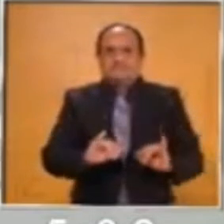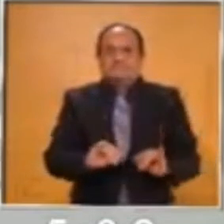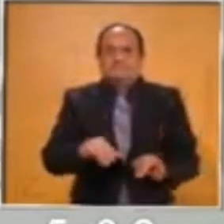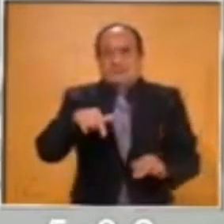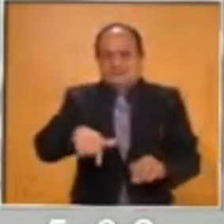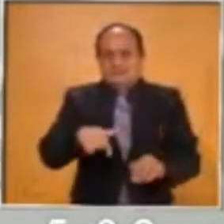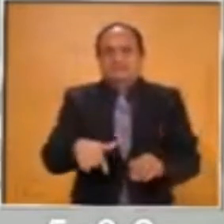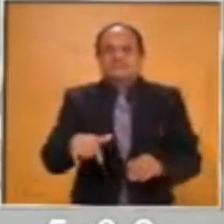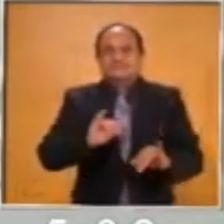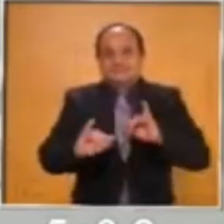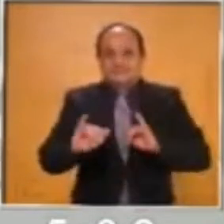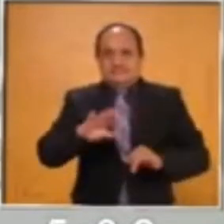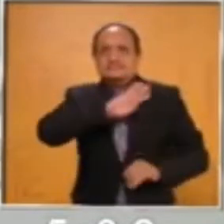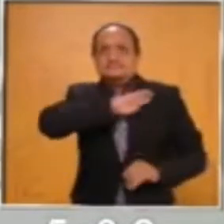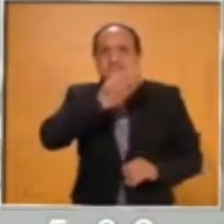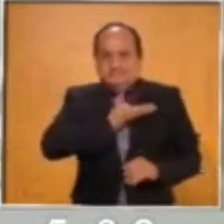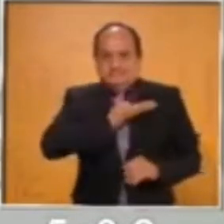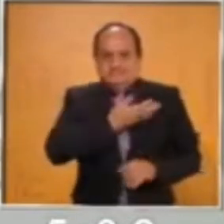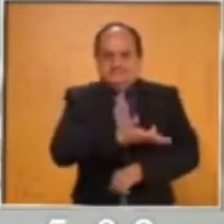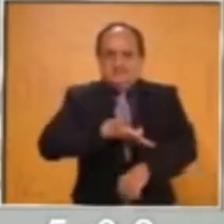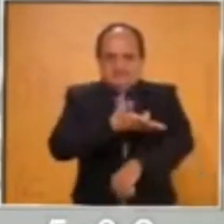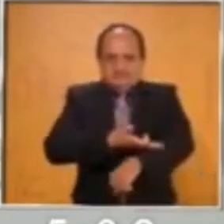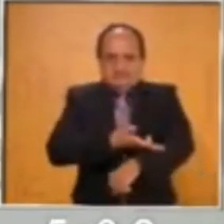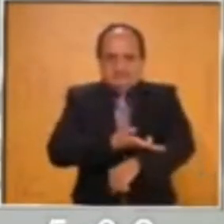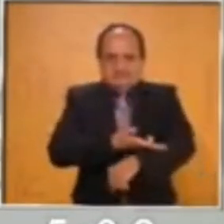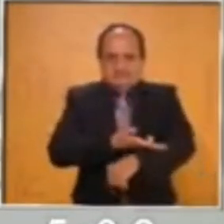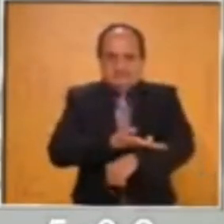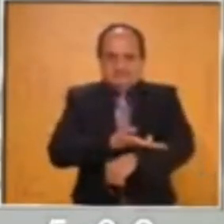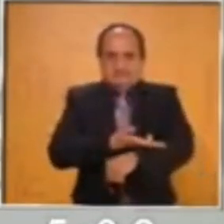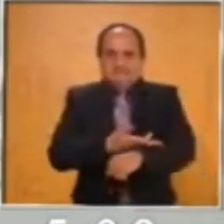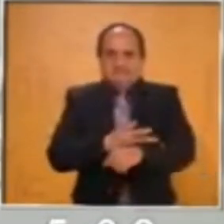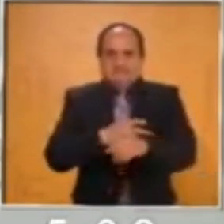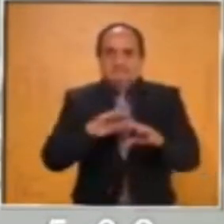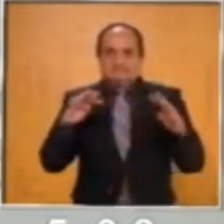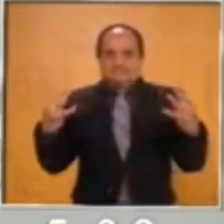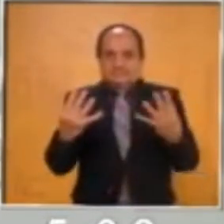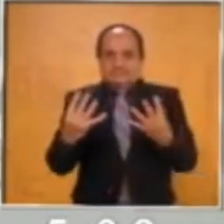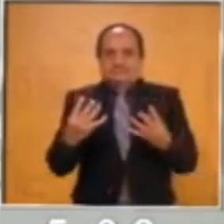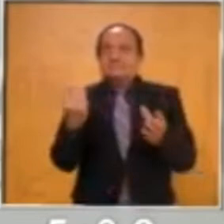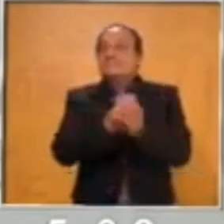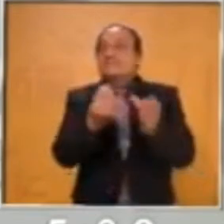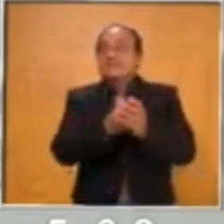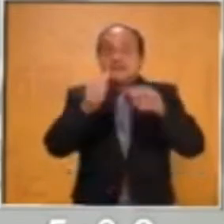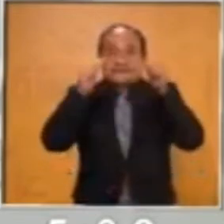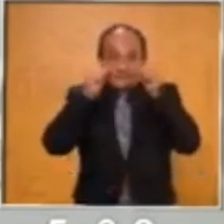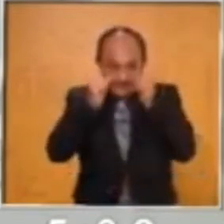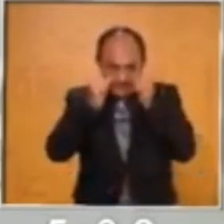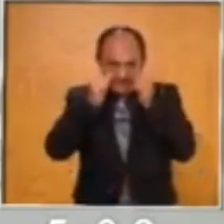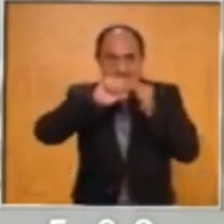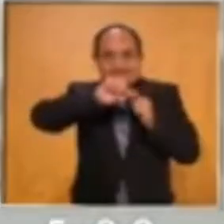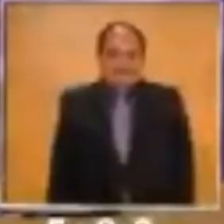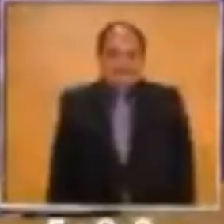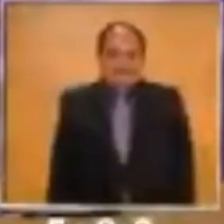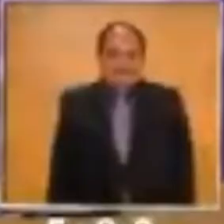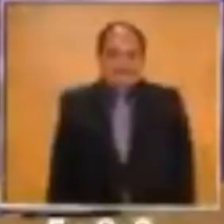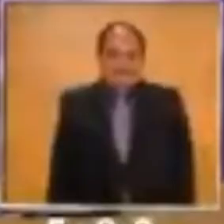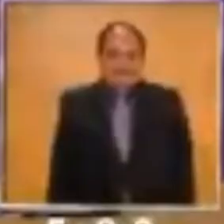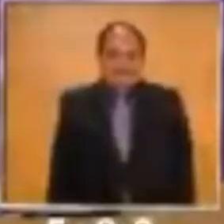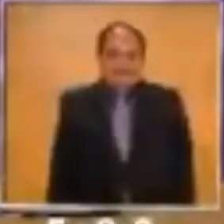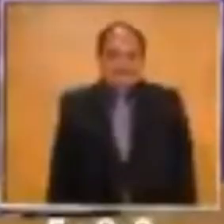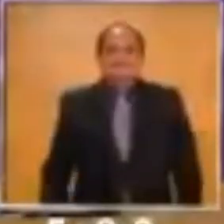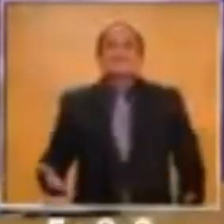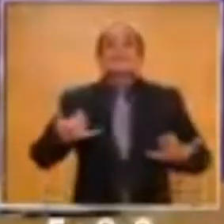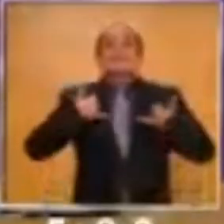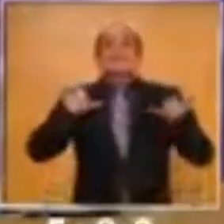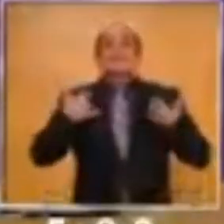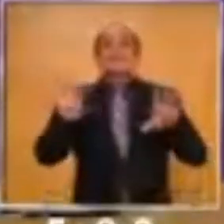del lenguaje de señas mexicana esta tarde. Quédense con la clase a poner atención en Escuela TV. Bien, jóvenes,